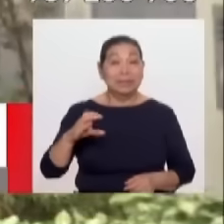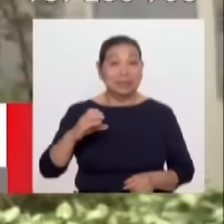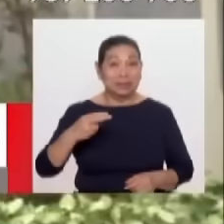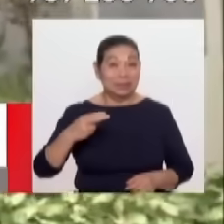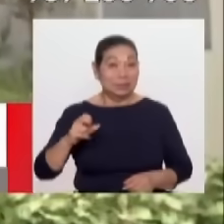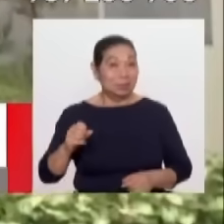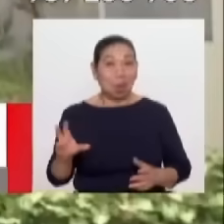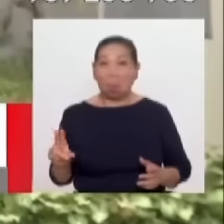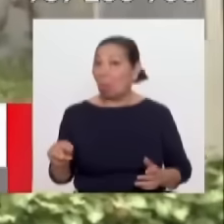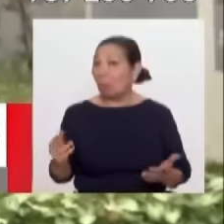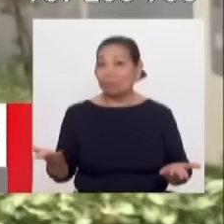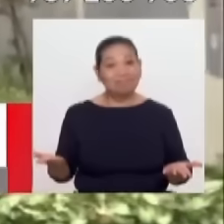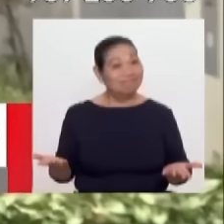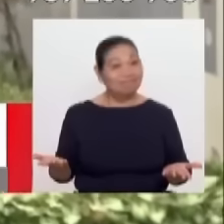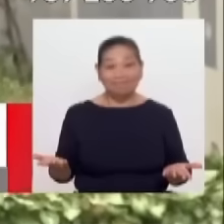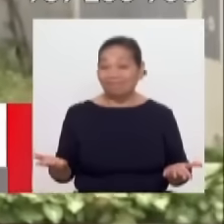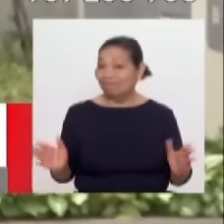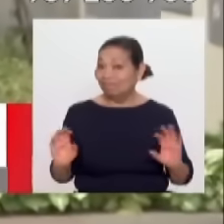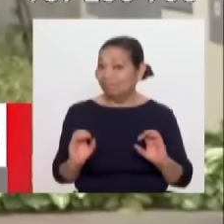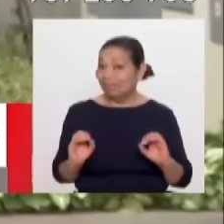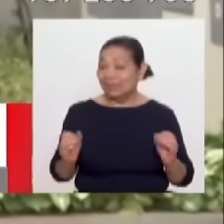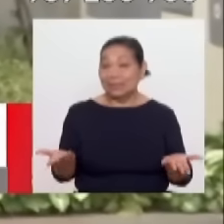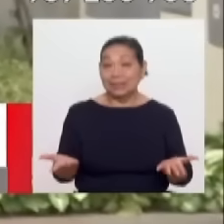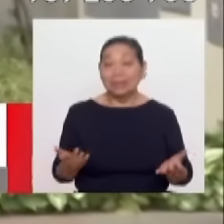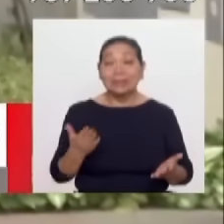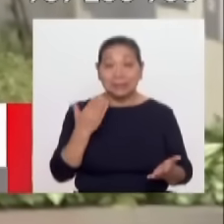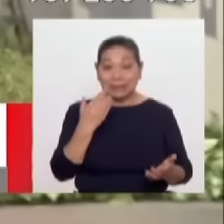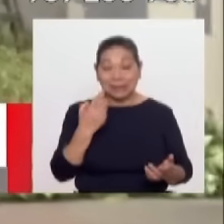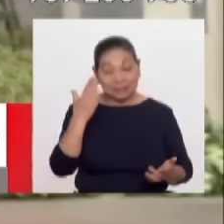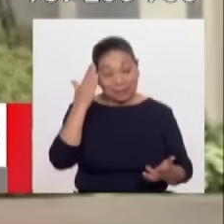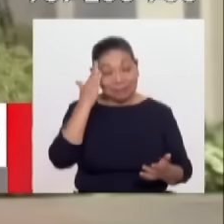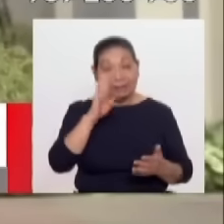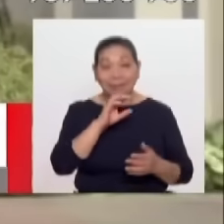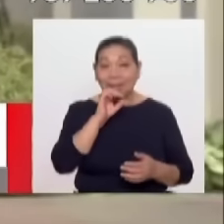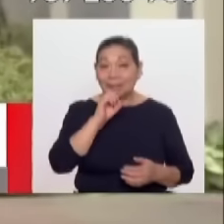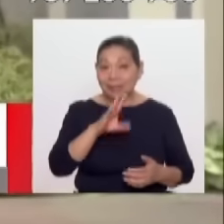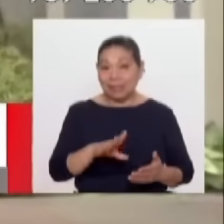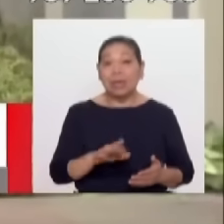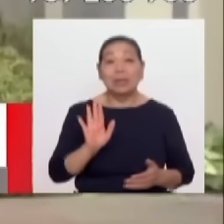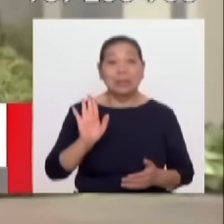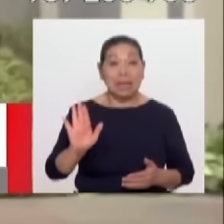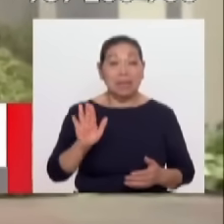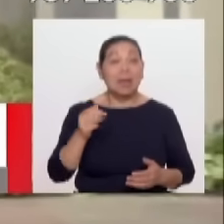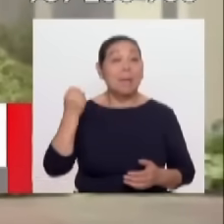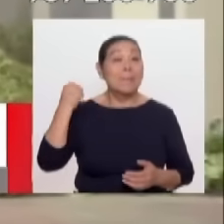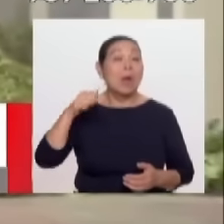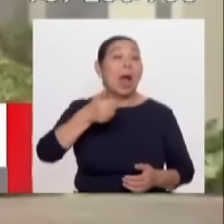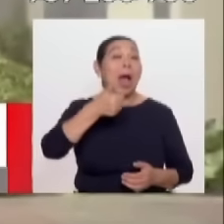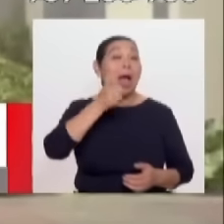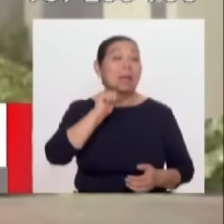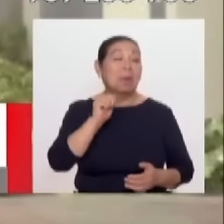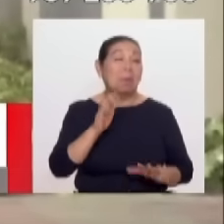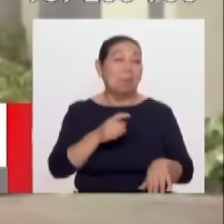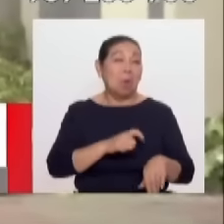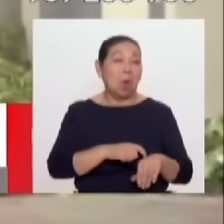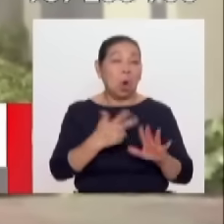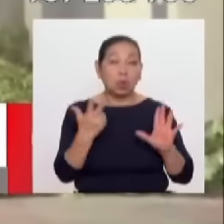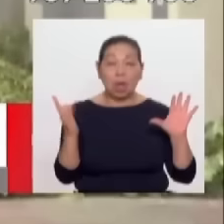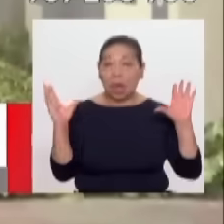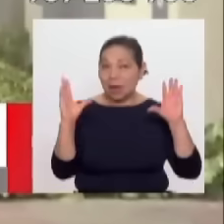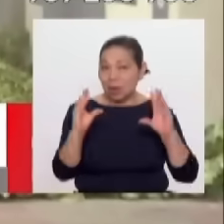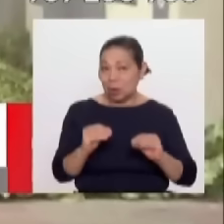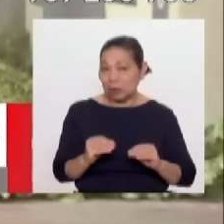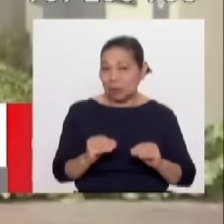este momento no habría ocurrido. Se tiene conocimiento también, como se mencionaba, que ella viajó ayer al promediar las 8 de la